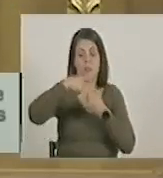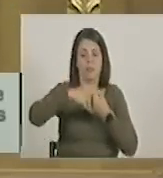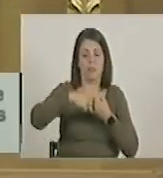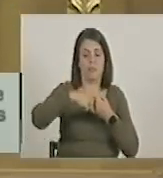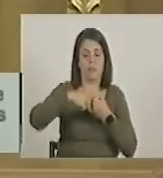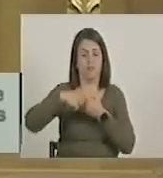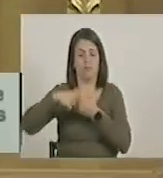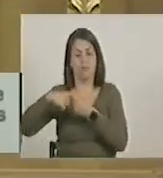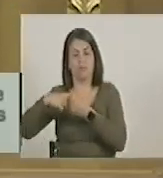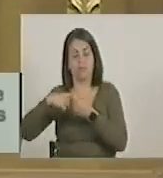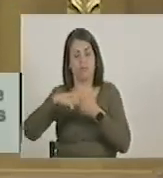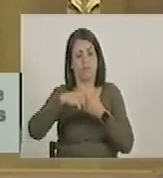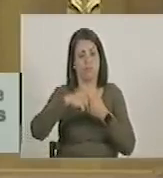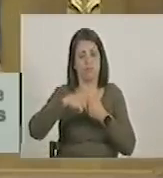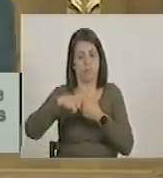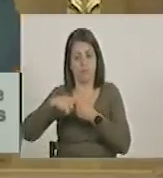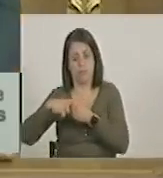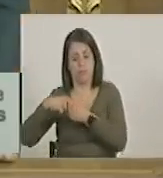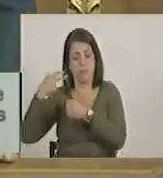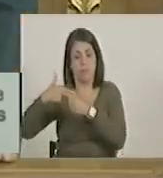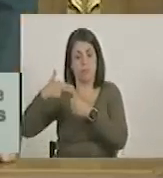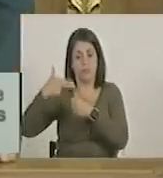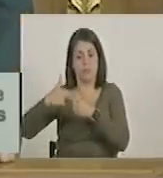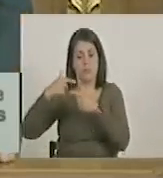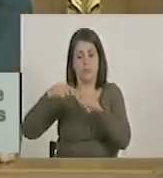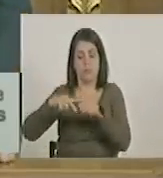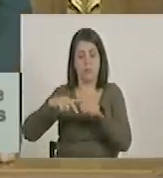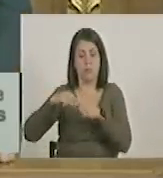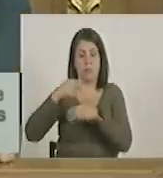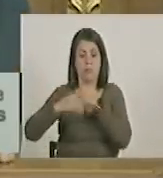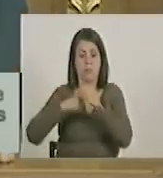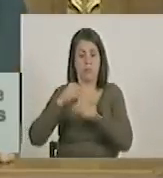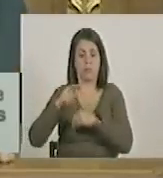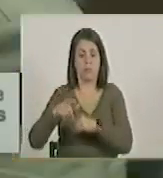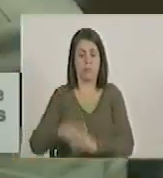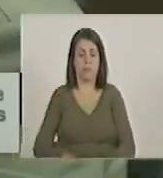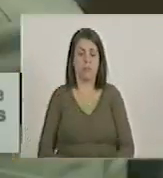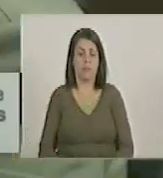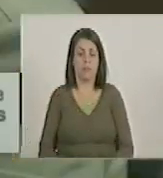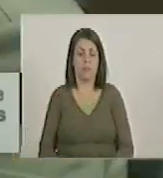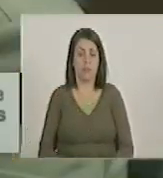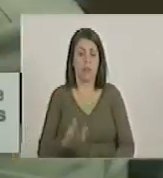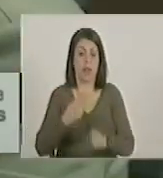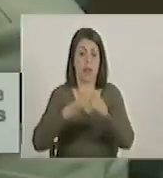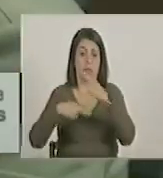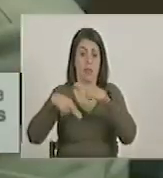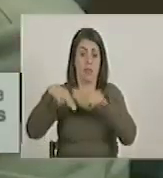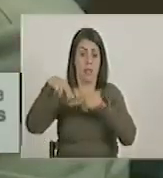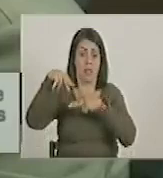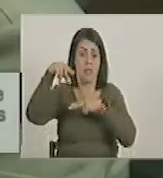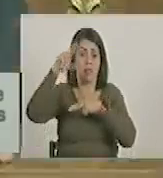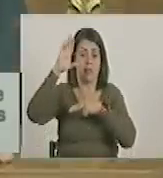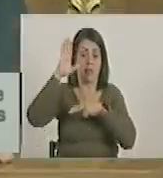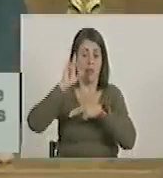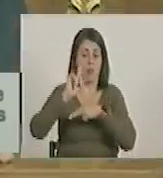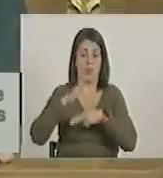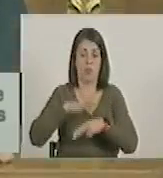dependencia nuestra del petróleo llegaba a niveles ya insostenibles.